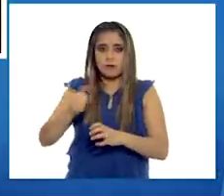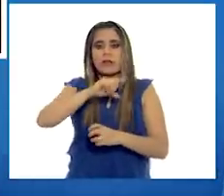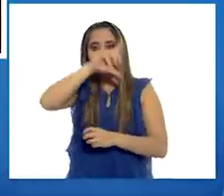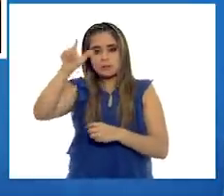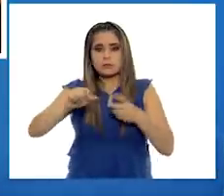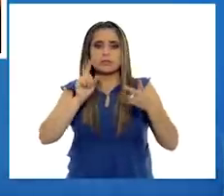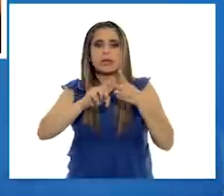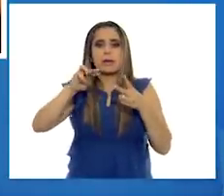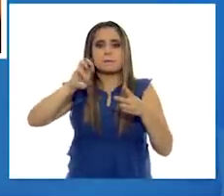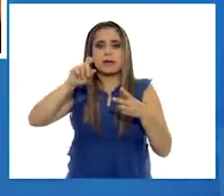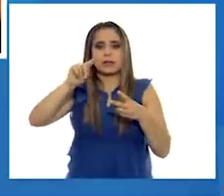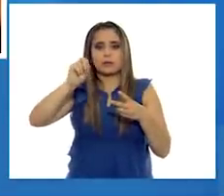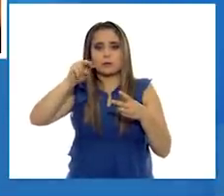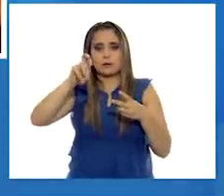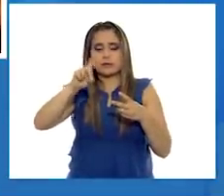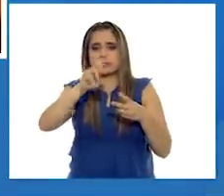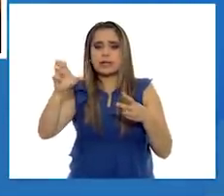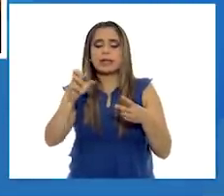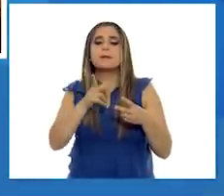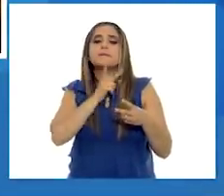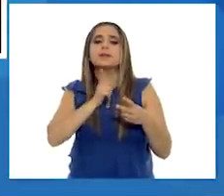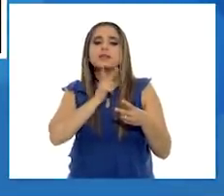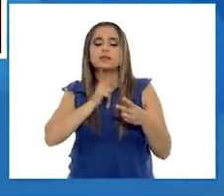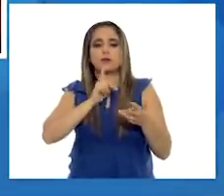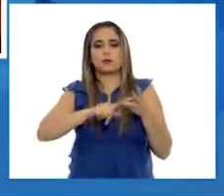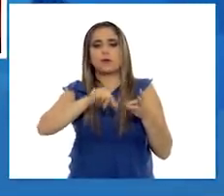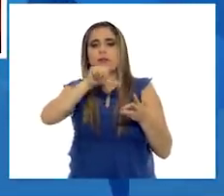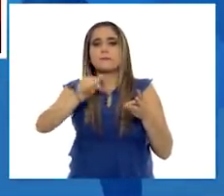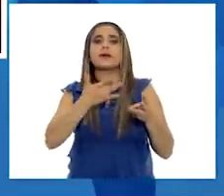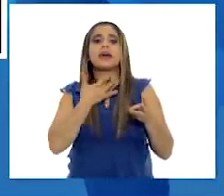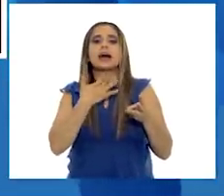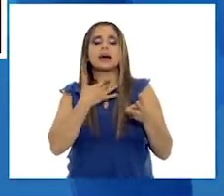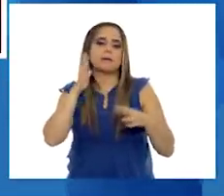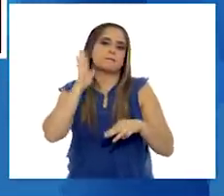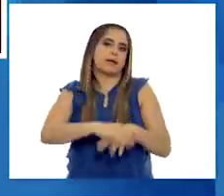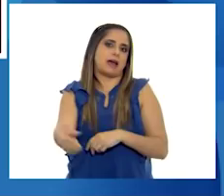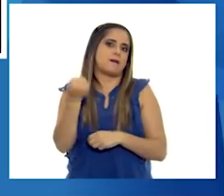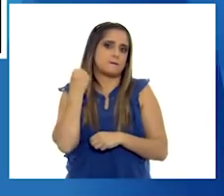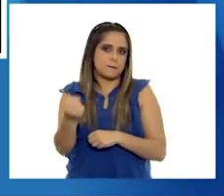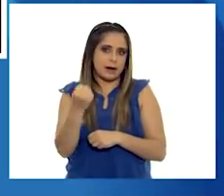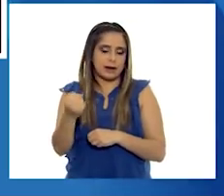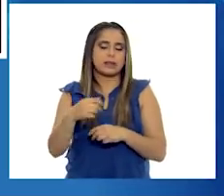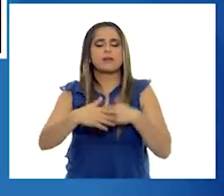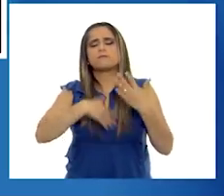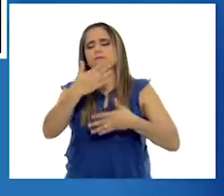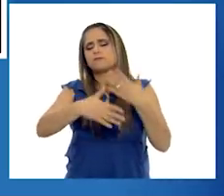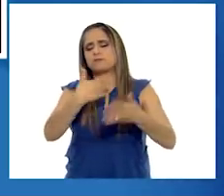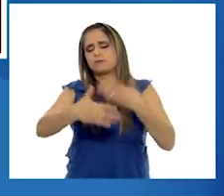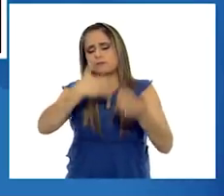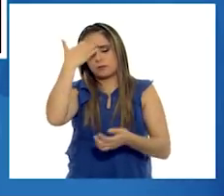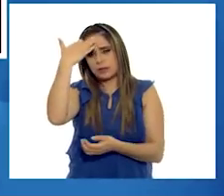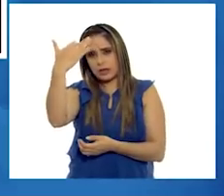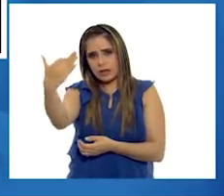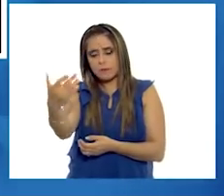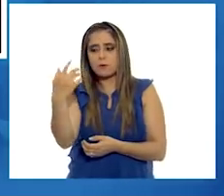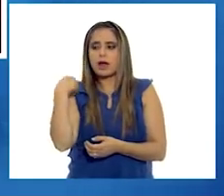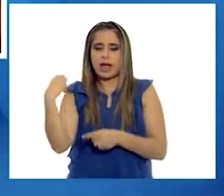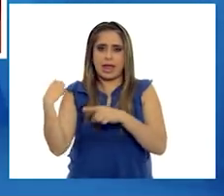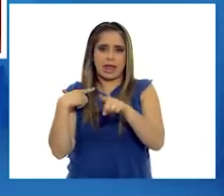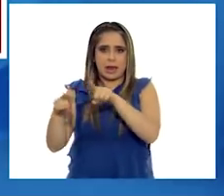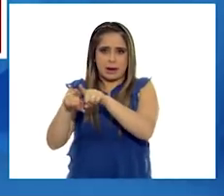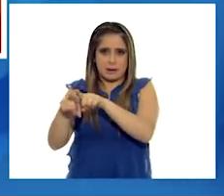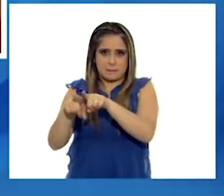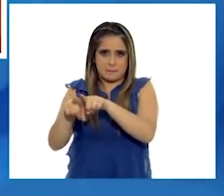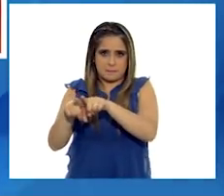petróleo y después con gasolina. Ya fue más fuerte. Ya con el tiempo, entonces uno de mis hermanos, que